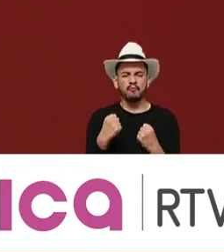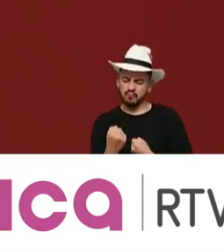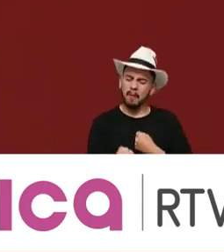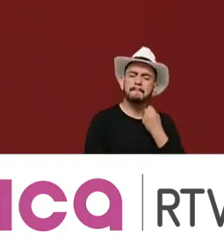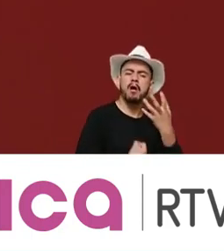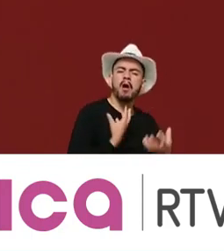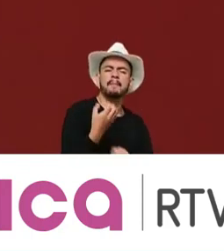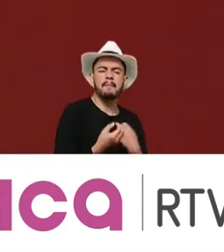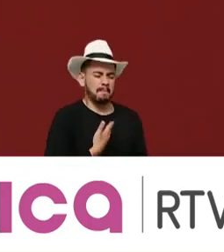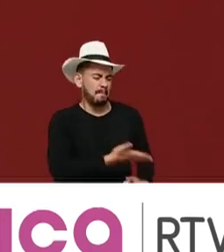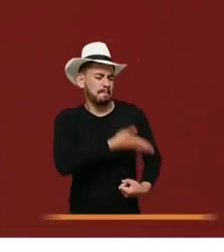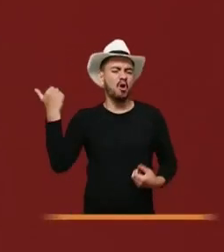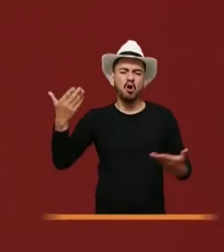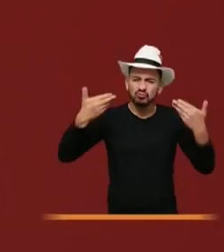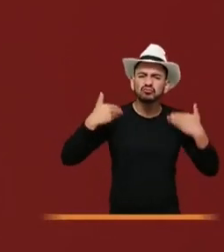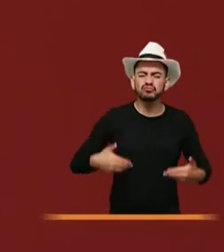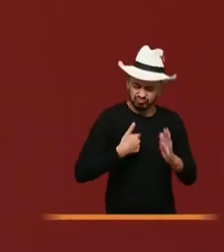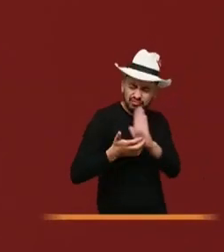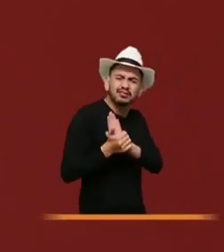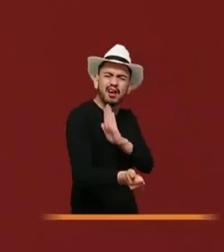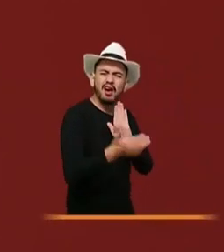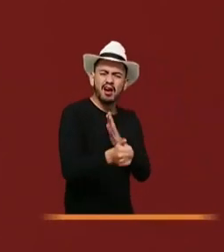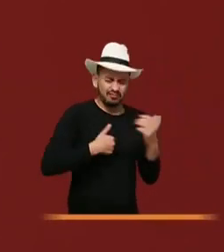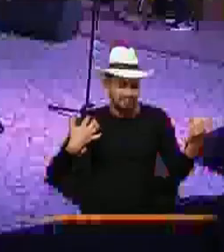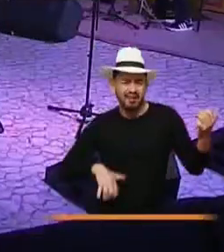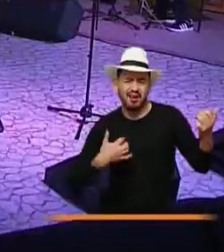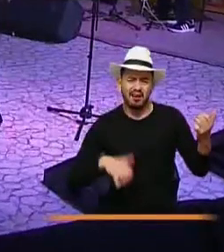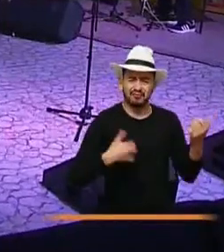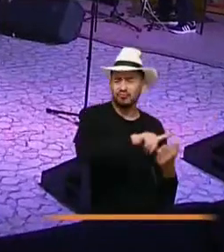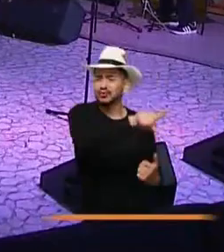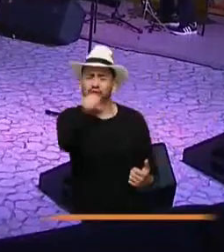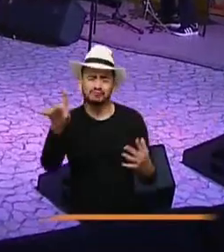el cantante y vinieron a escuchar